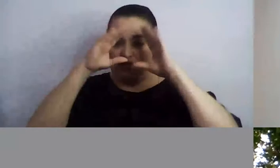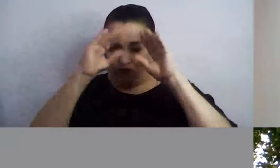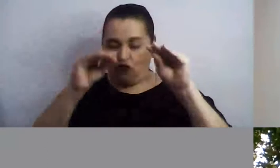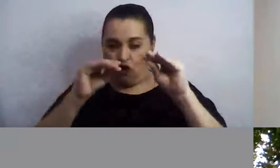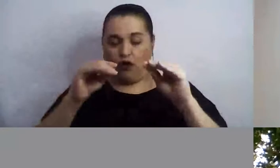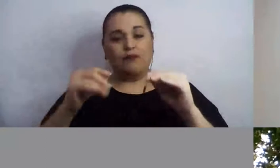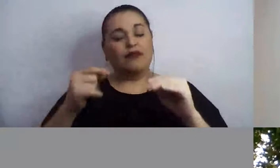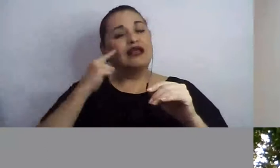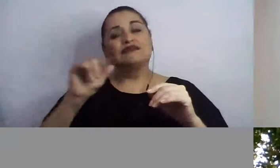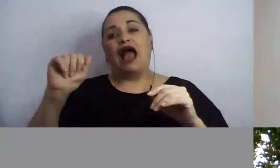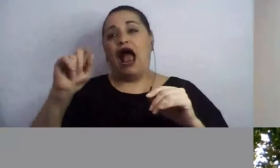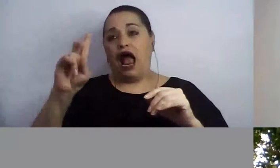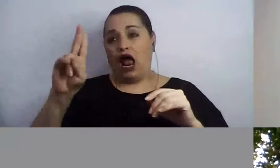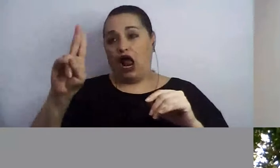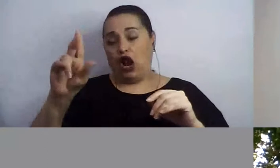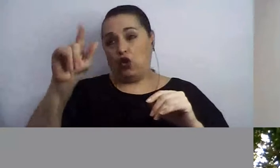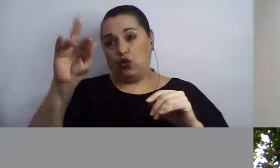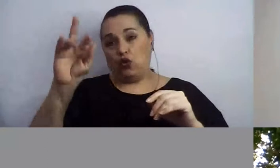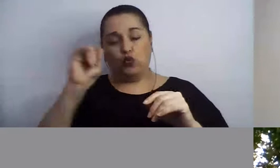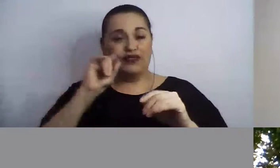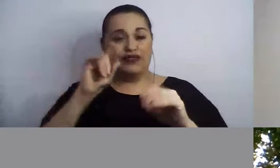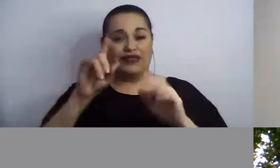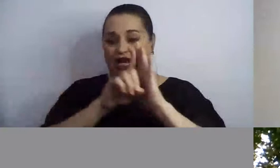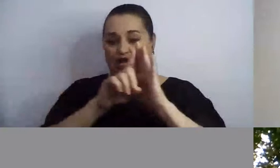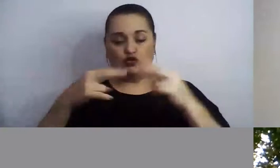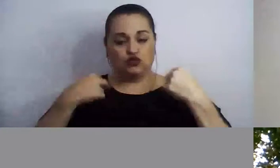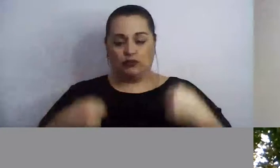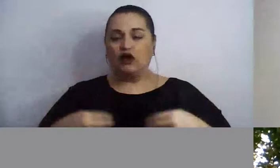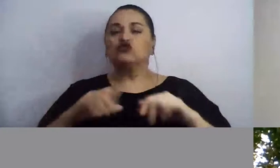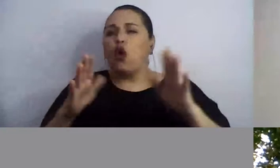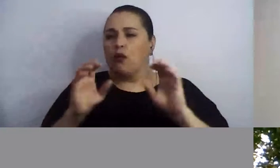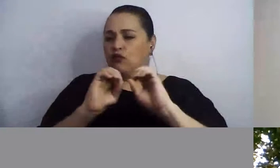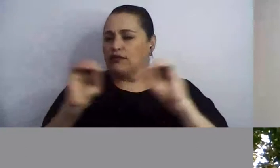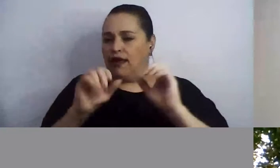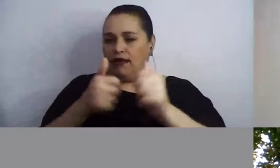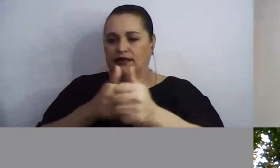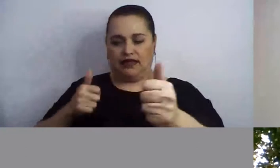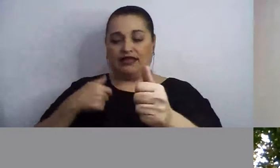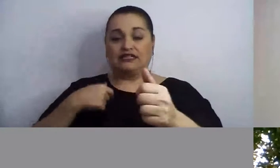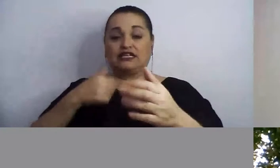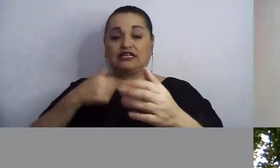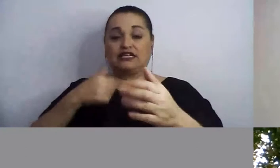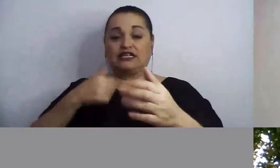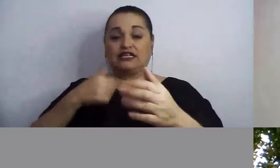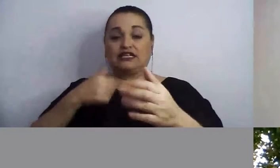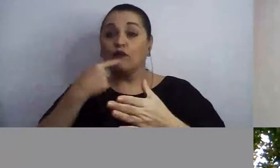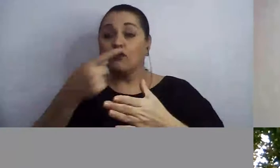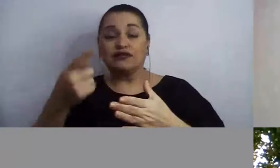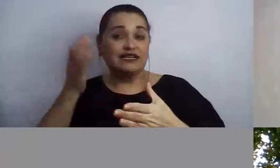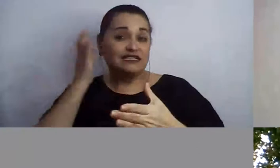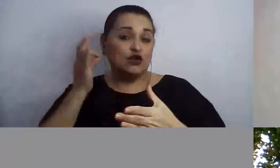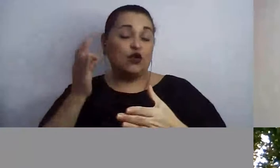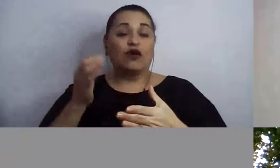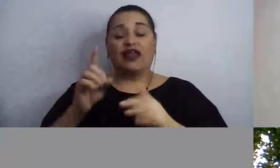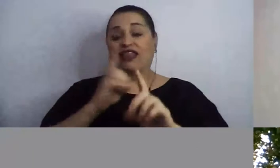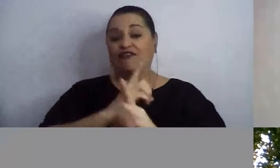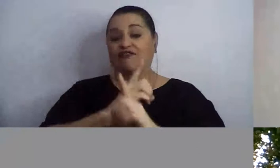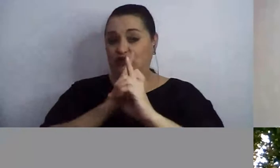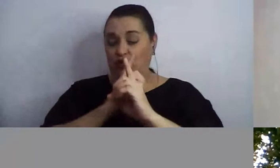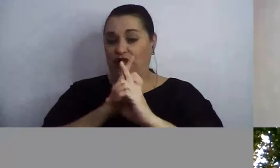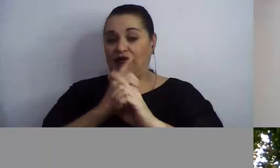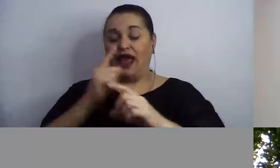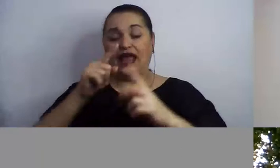los derechos humanos lo que nos debe orientar cómo no dejamos a nadie atrás y les comparto brevemente como bien decía la señora defensora junta a modo de introducción